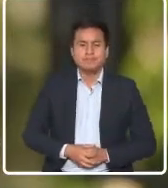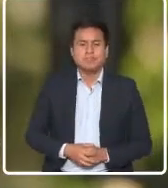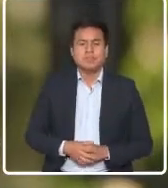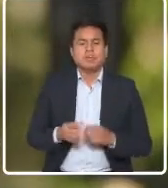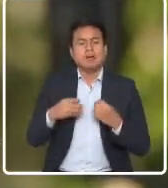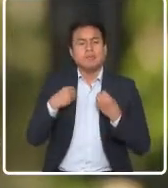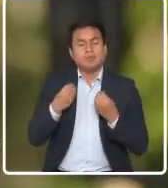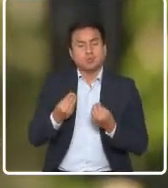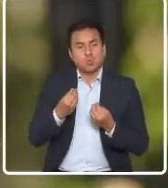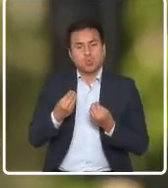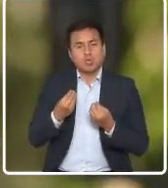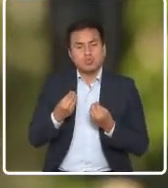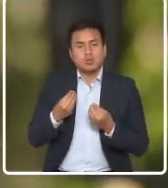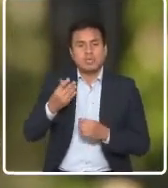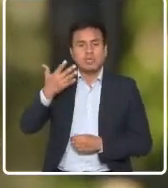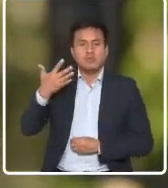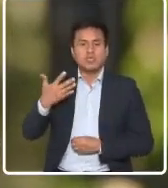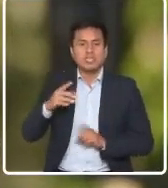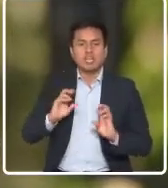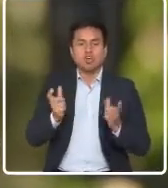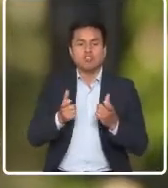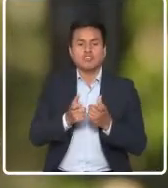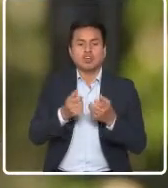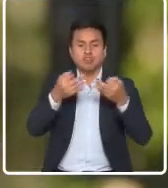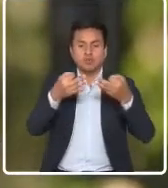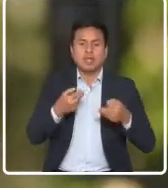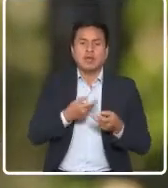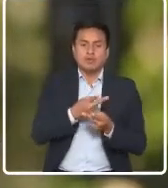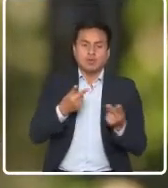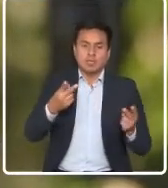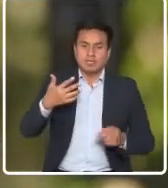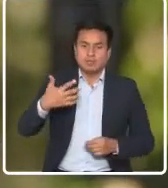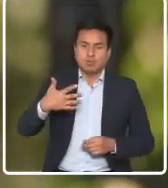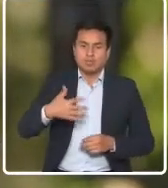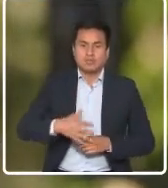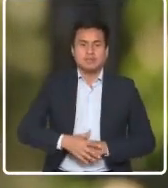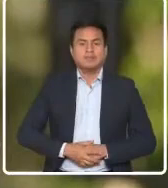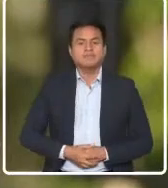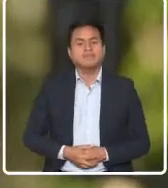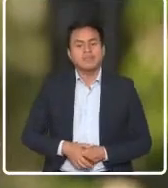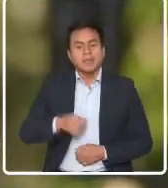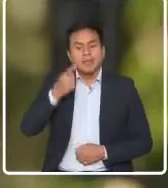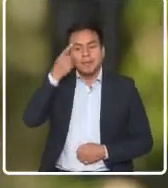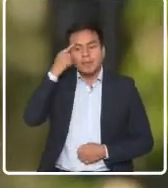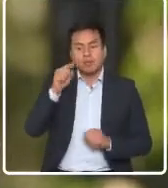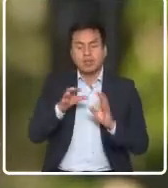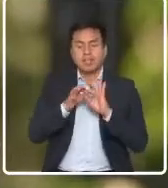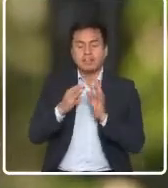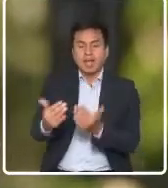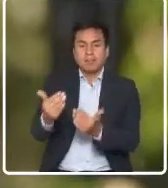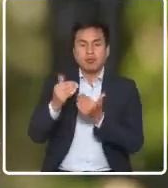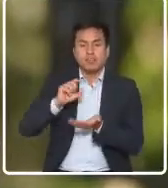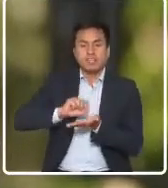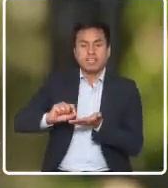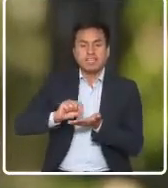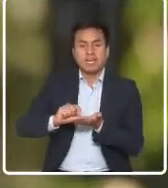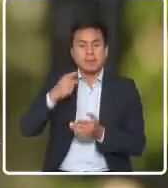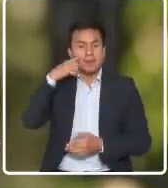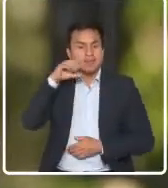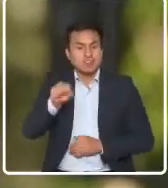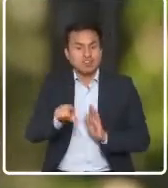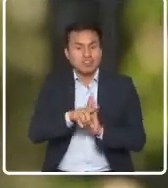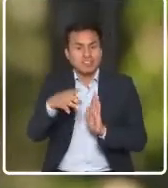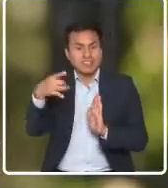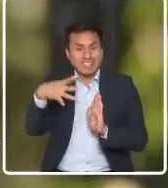Y por supuesto, los importantes consejos de seguridad pública. Pero gracias al apoyo de la Secretaría de la Prevención